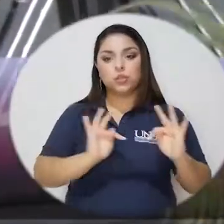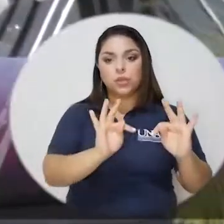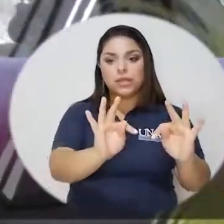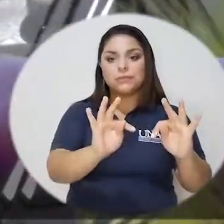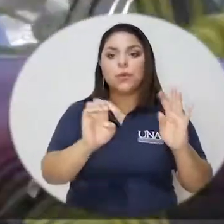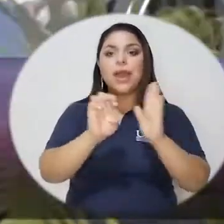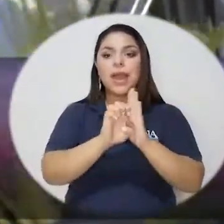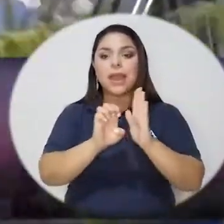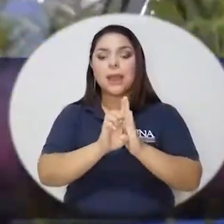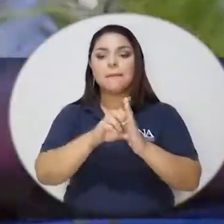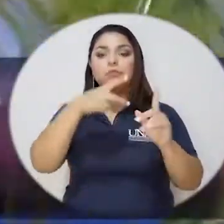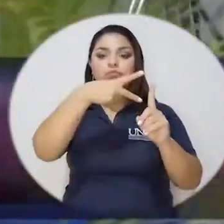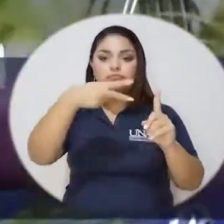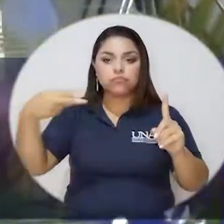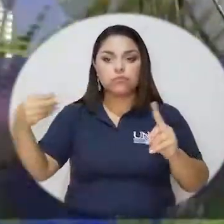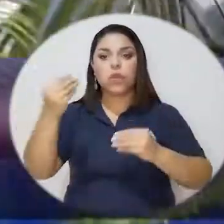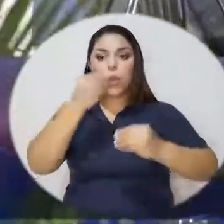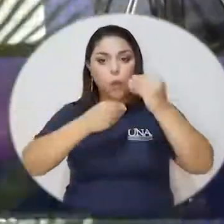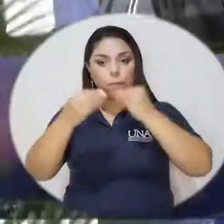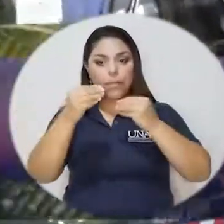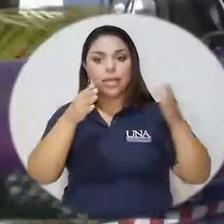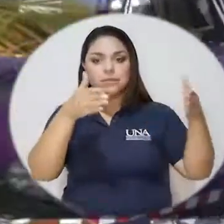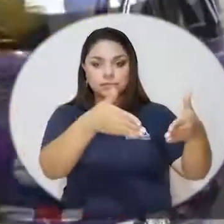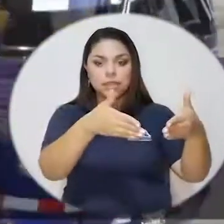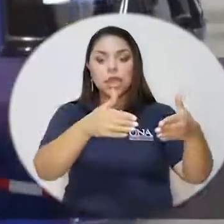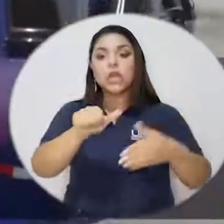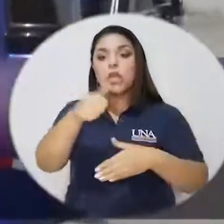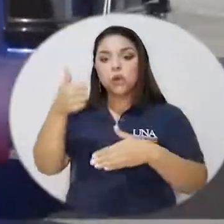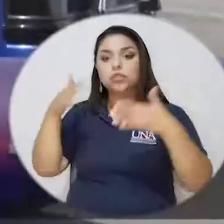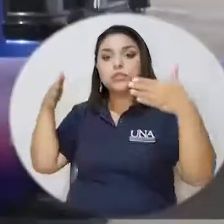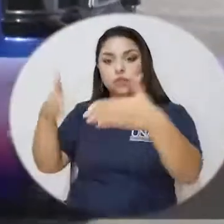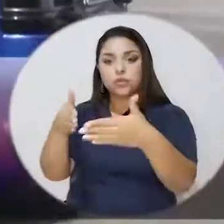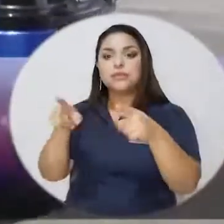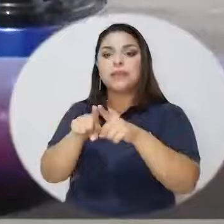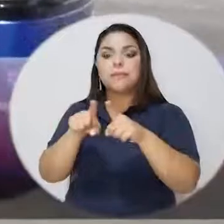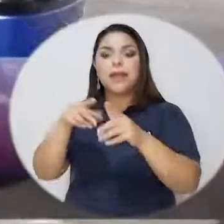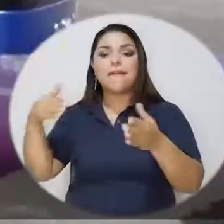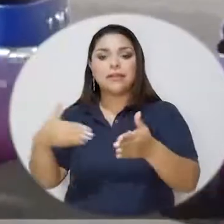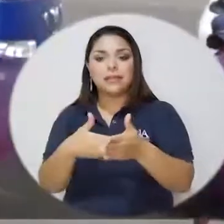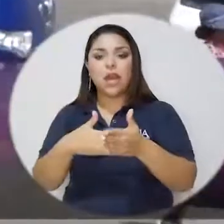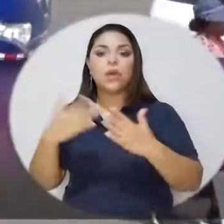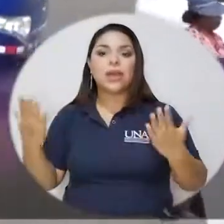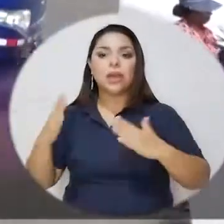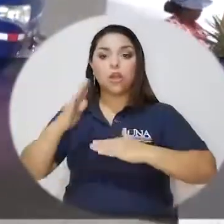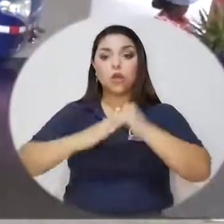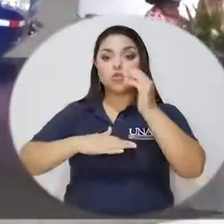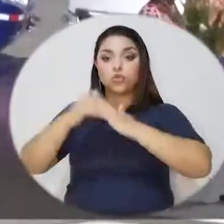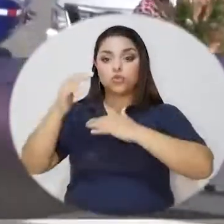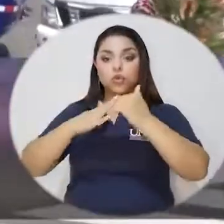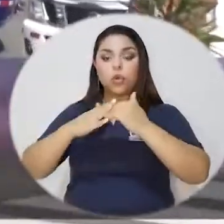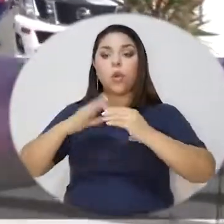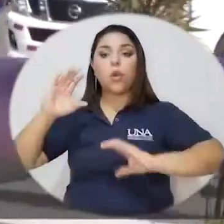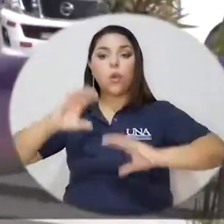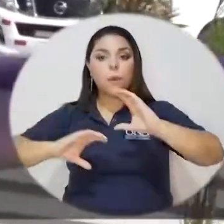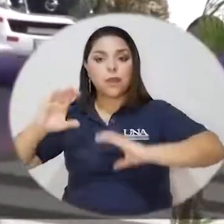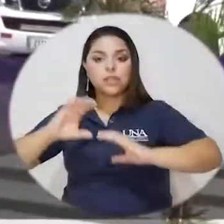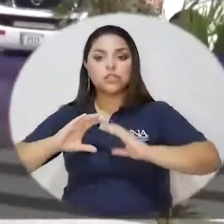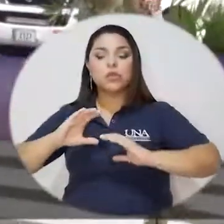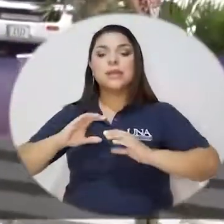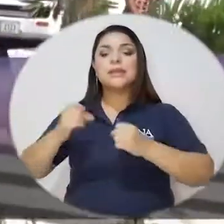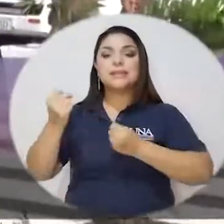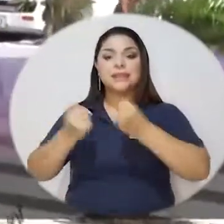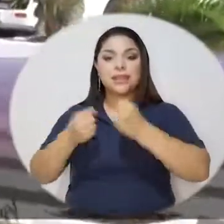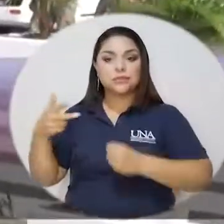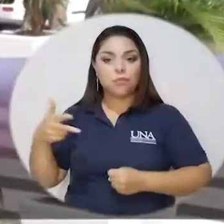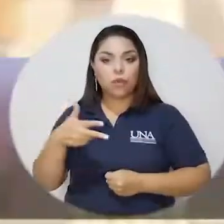al turismo, como los servicios de alojamiento y comidas, y otros sectores que también fueron bastante afectados fueron la construcción, el